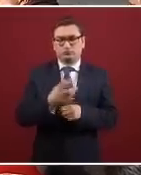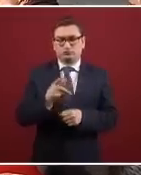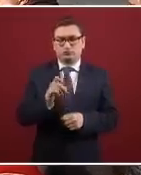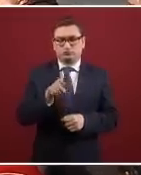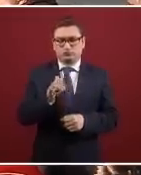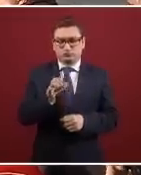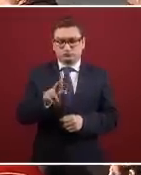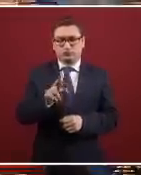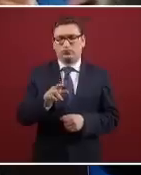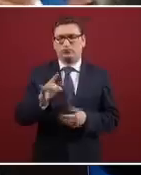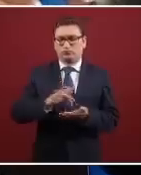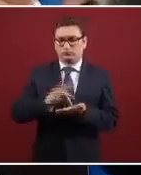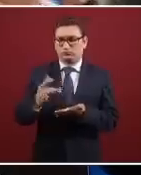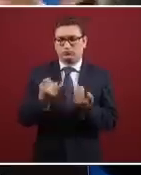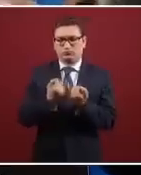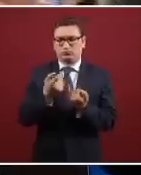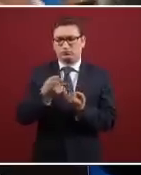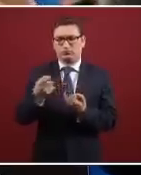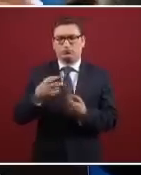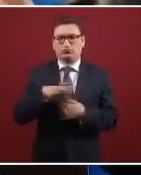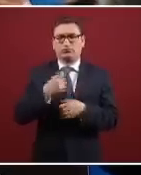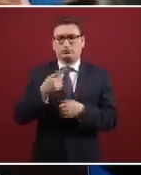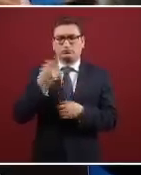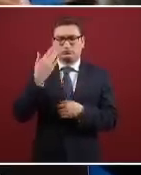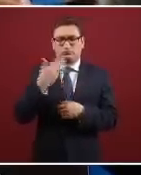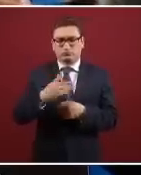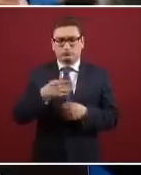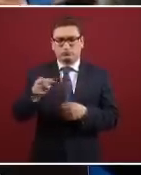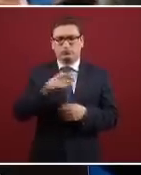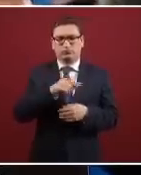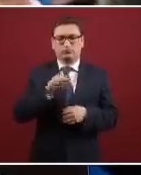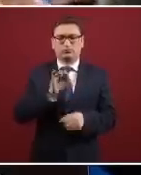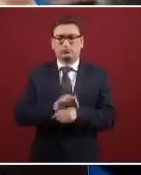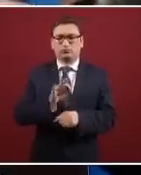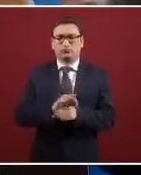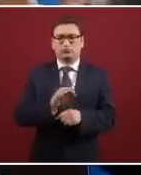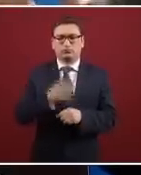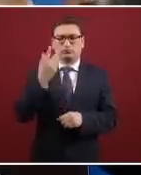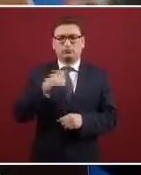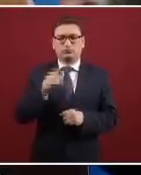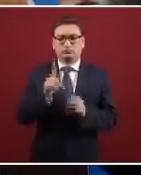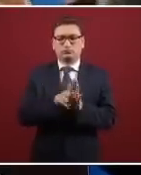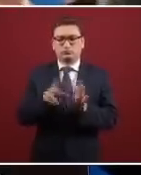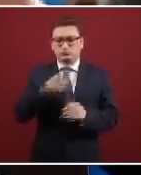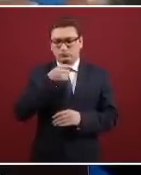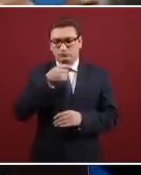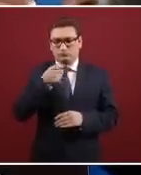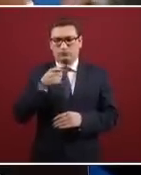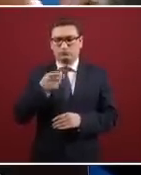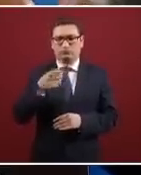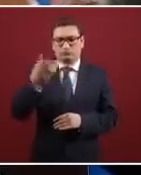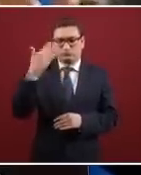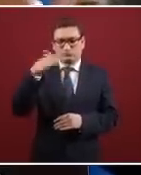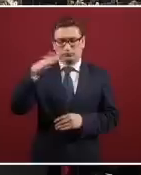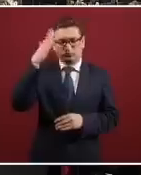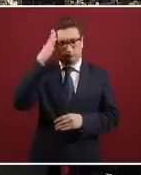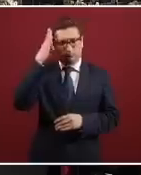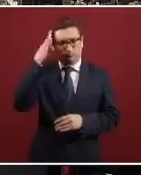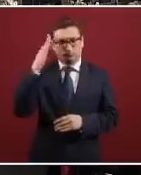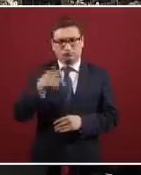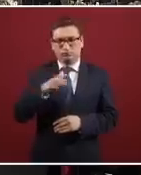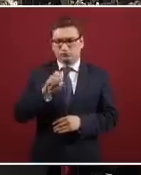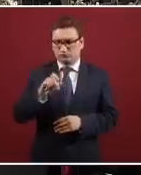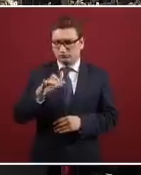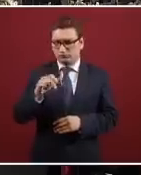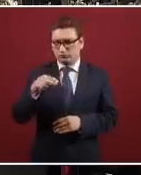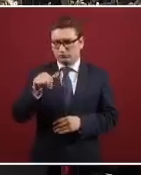que ha ocurrido de parte del Mecanismo de Protección de Periodistas, del que está a cargo el señor Encinas,